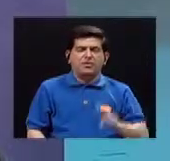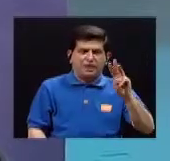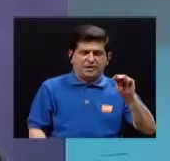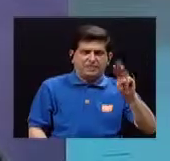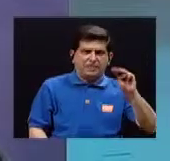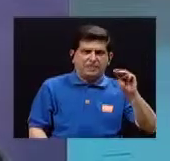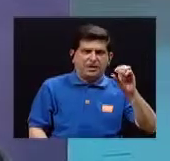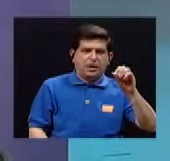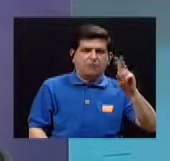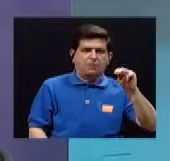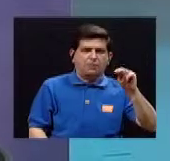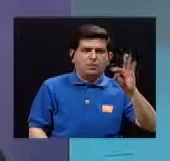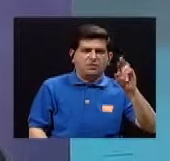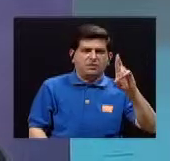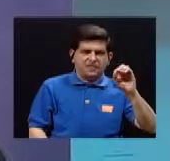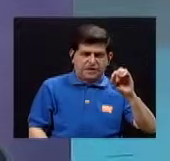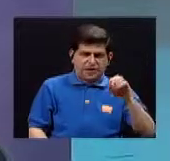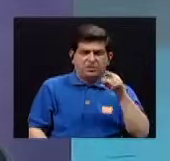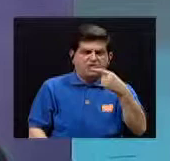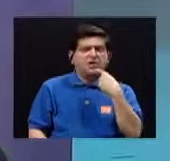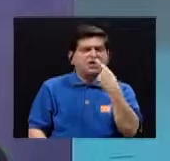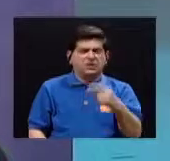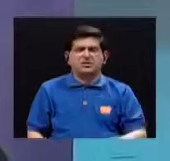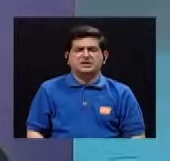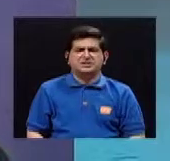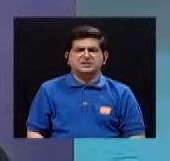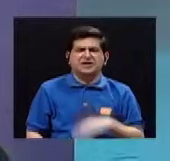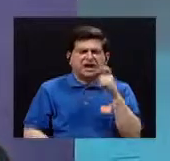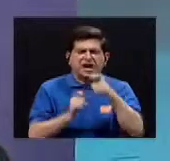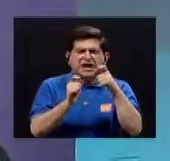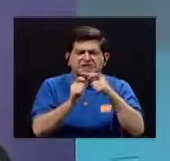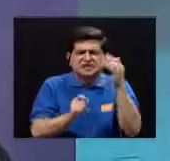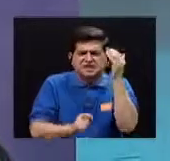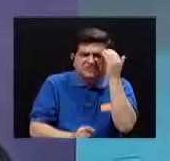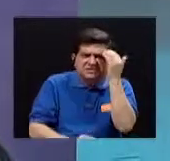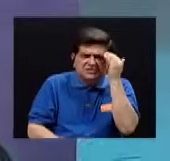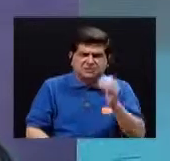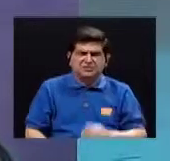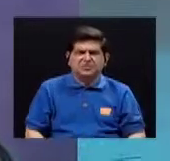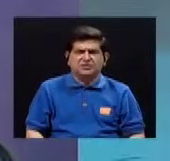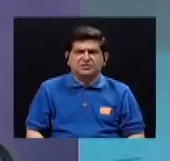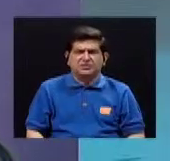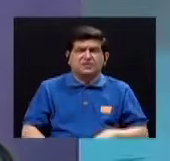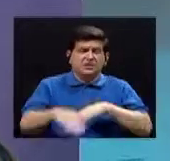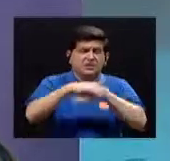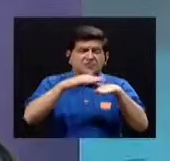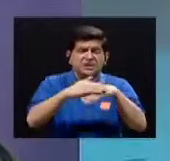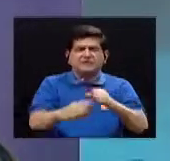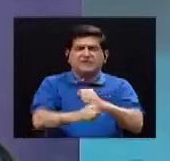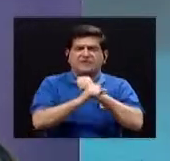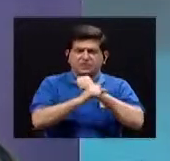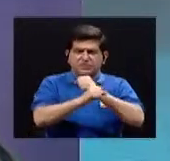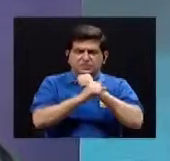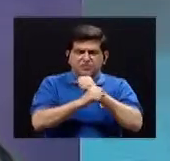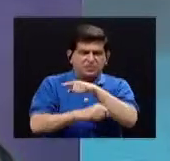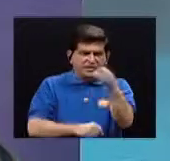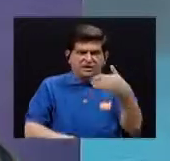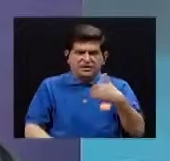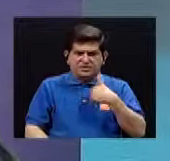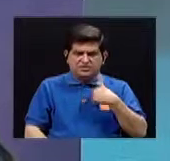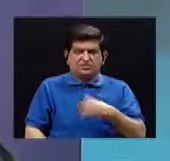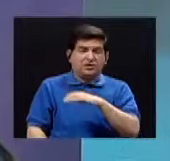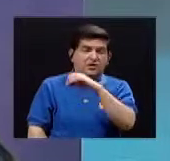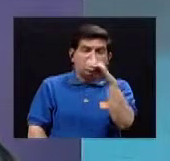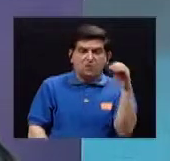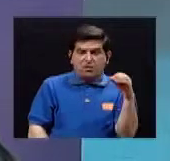mauricio montero digamos de ellos te cuentan como de la certeza que había y es muy mucho basado como la seguridad de